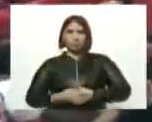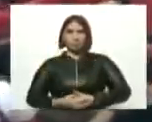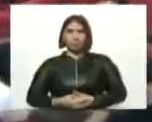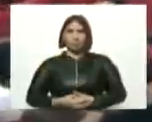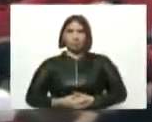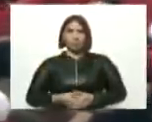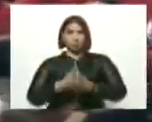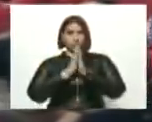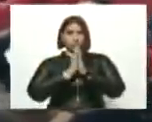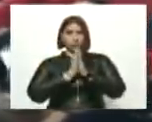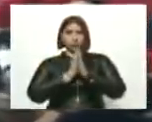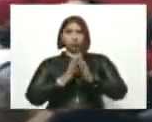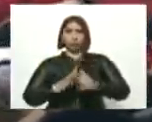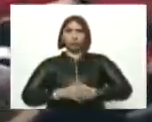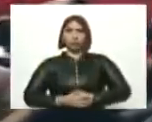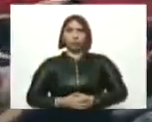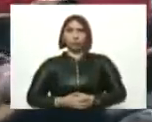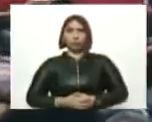Por favor.